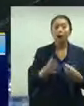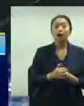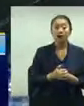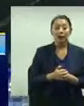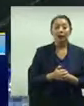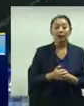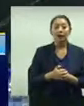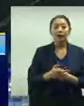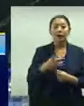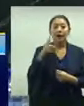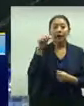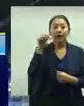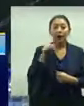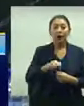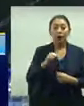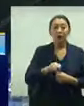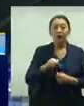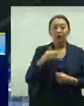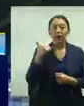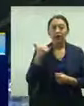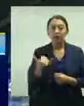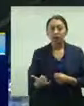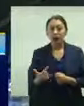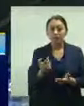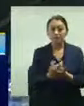diciendo, se han pagado ya 7